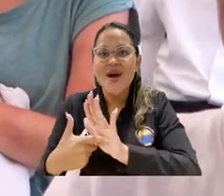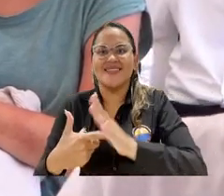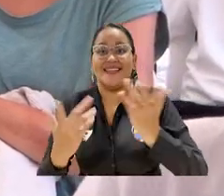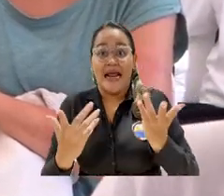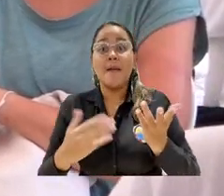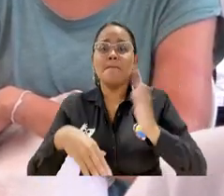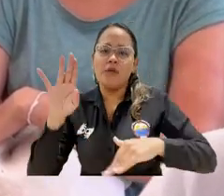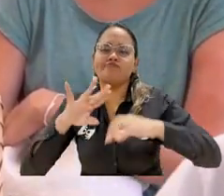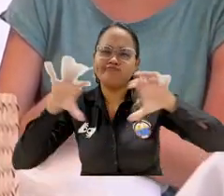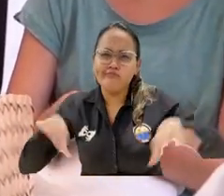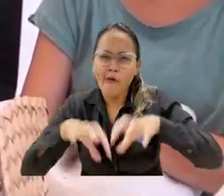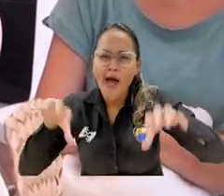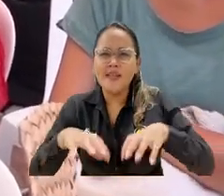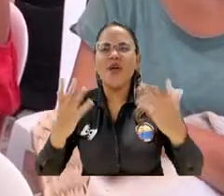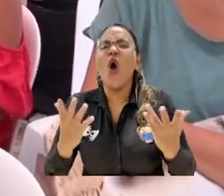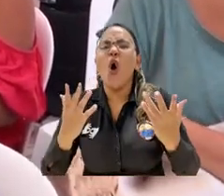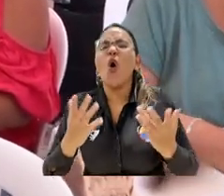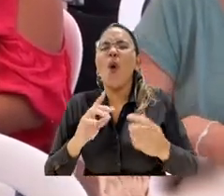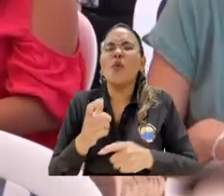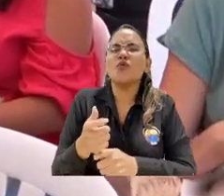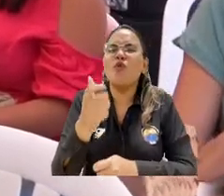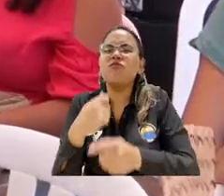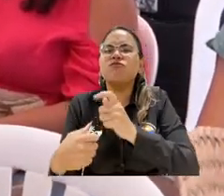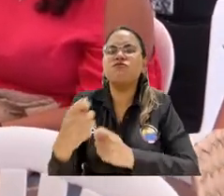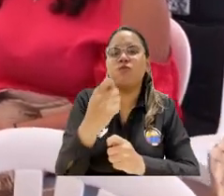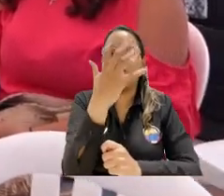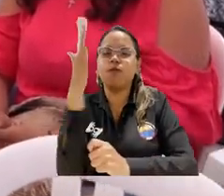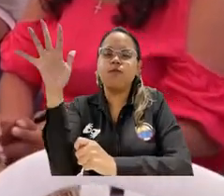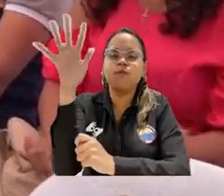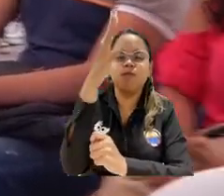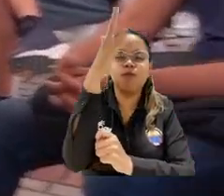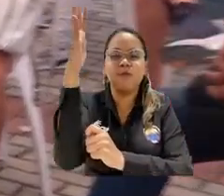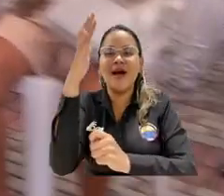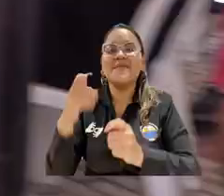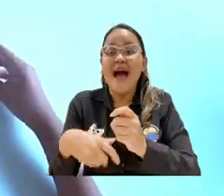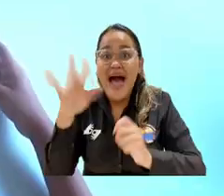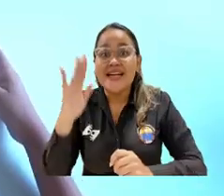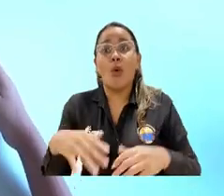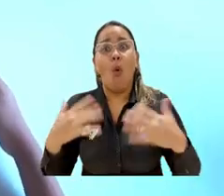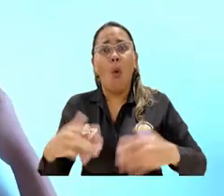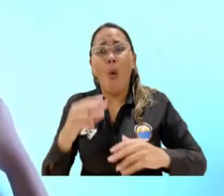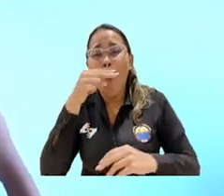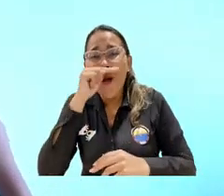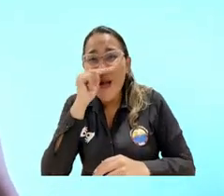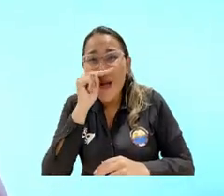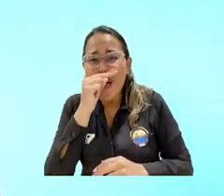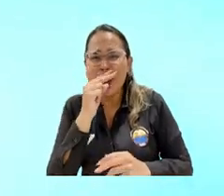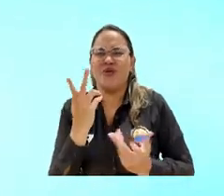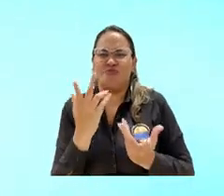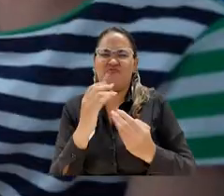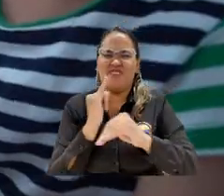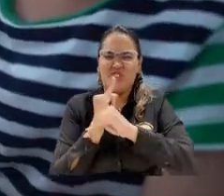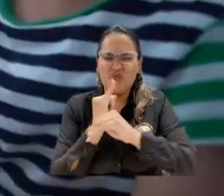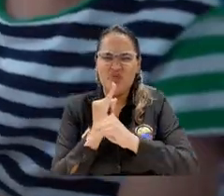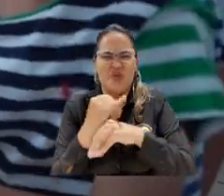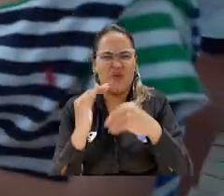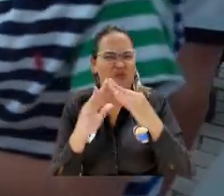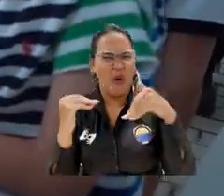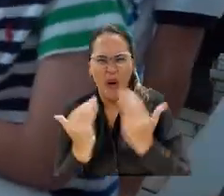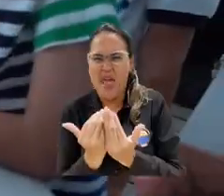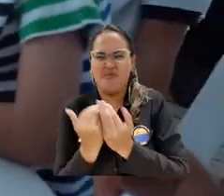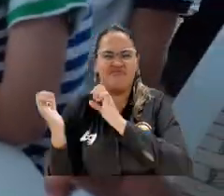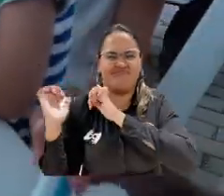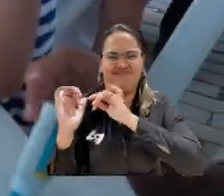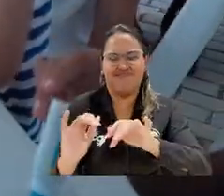las actividades destacadas se realizó el taller de elaboración de cometas tradicionales que contó con una masiva asistencia de niños